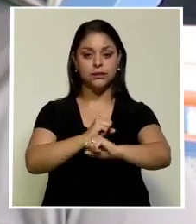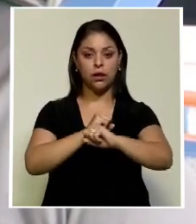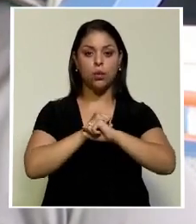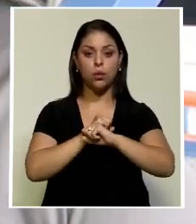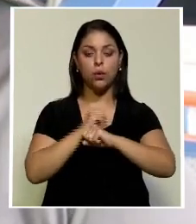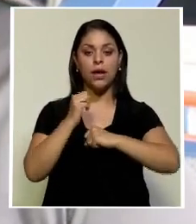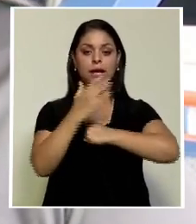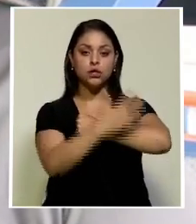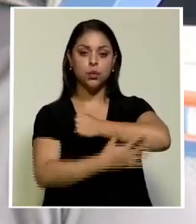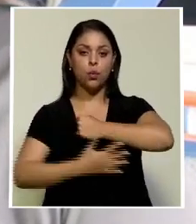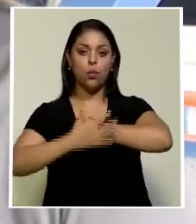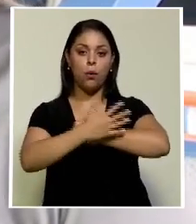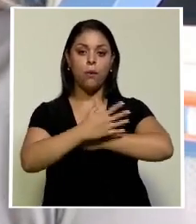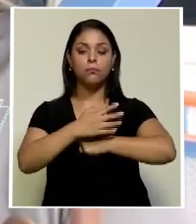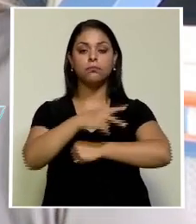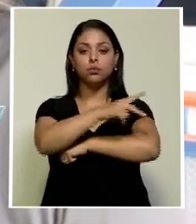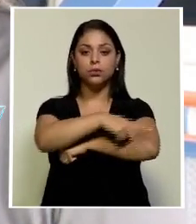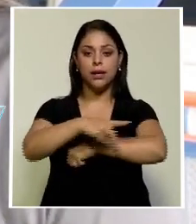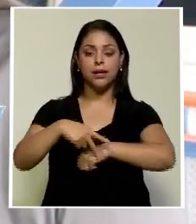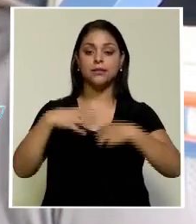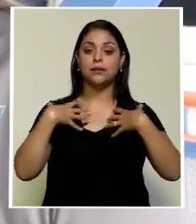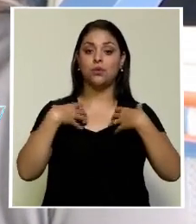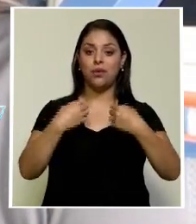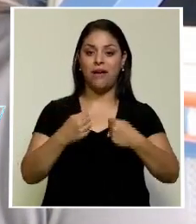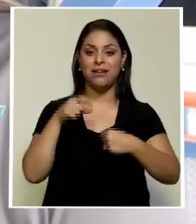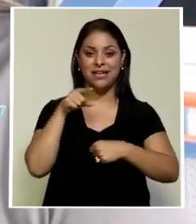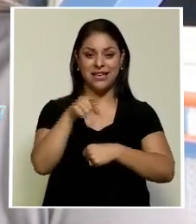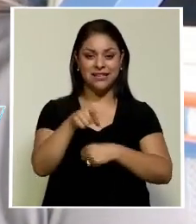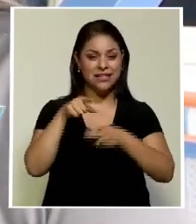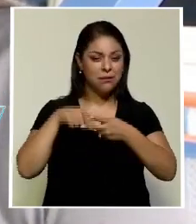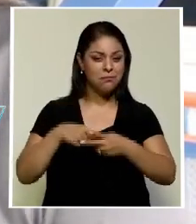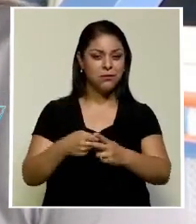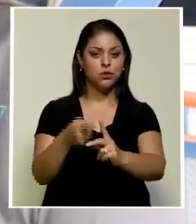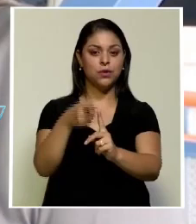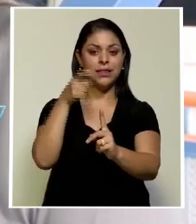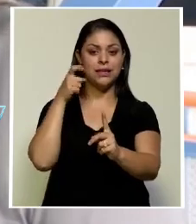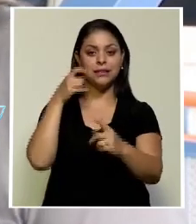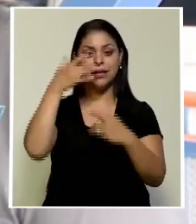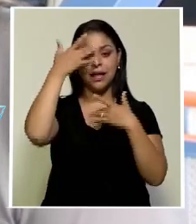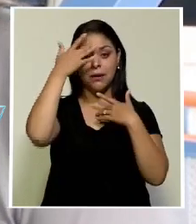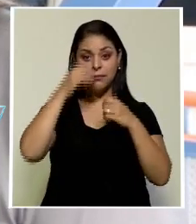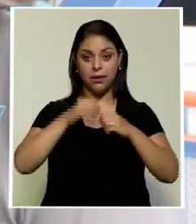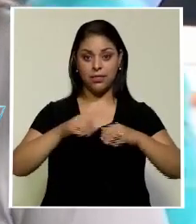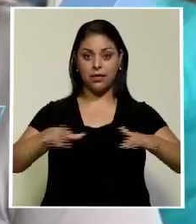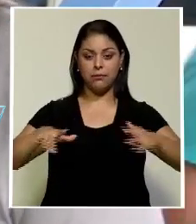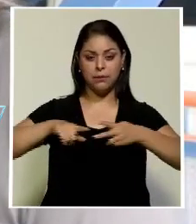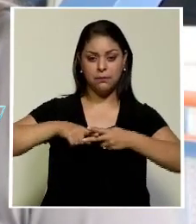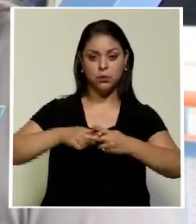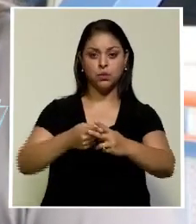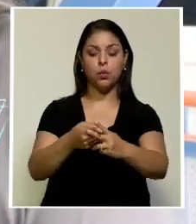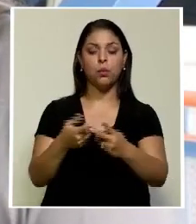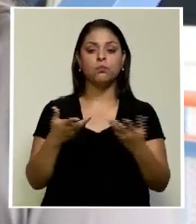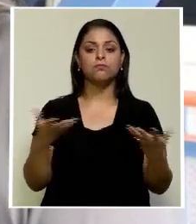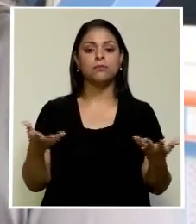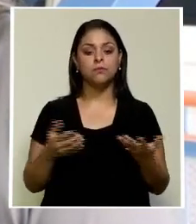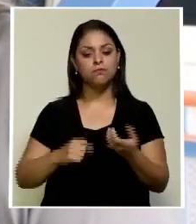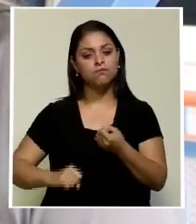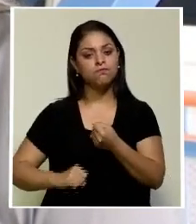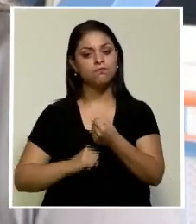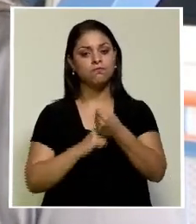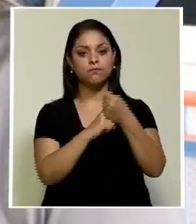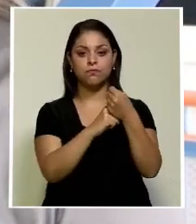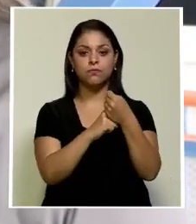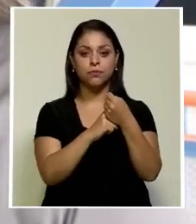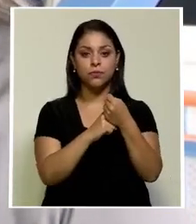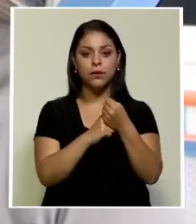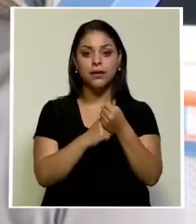Escudo Punta Arenas Saludable, que es un proyecto que trabajamos desde el inicio de la pandemia, donde veníamos a reforzar, ¿verdad?, la